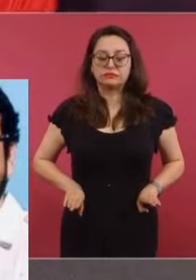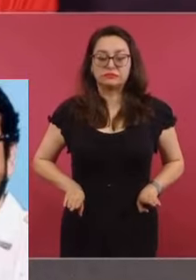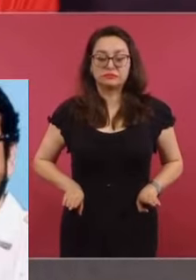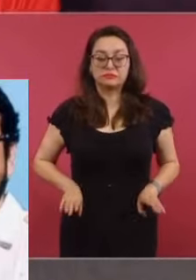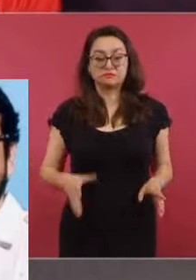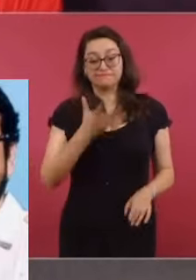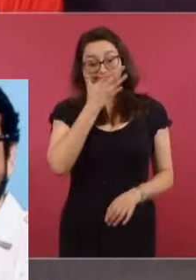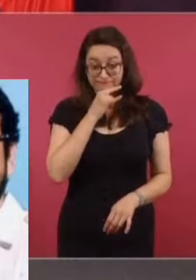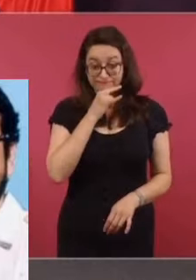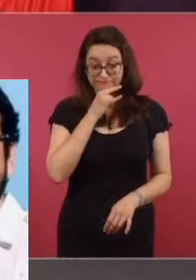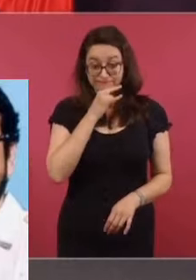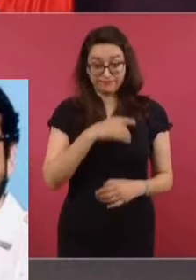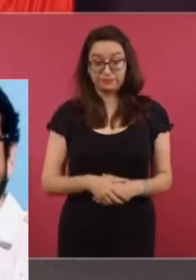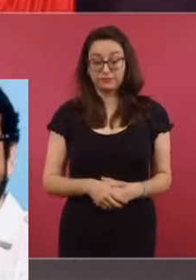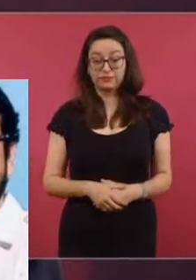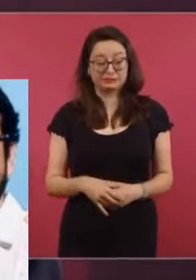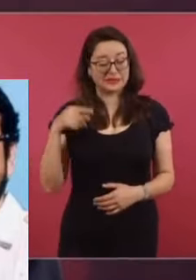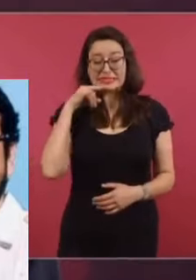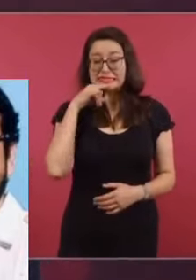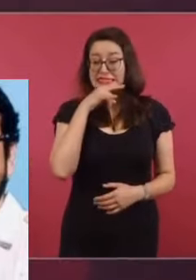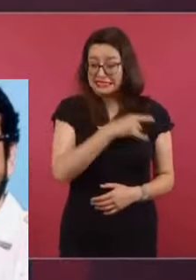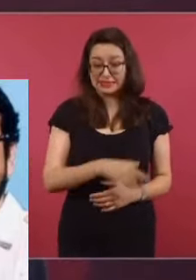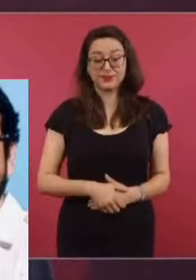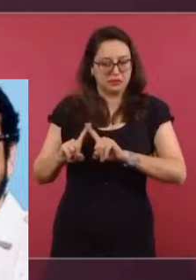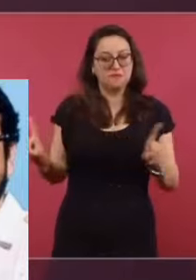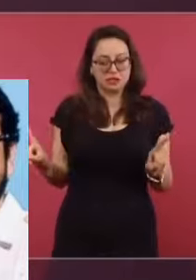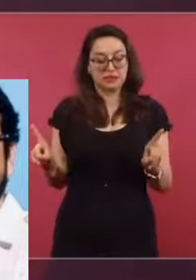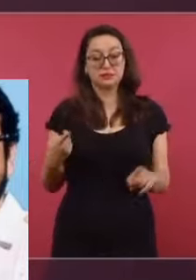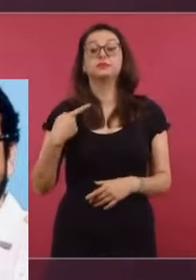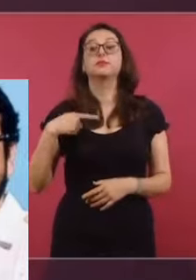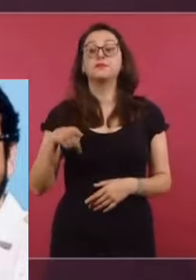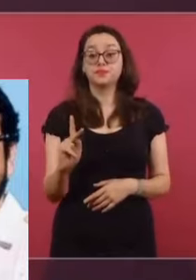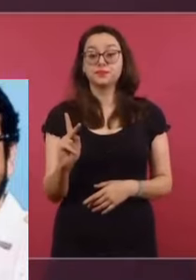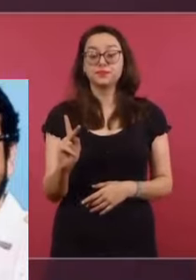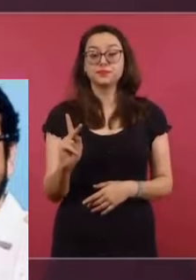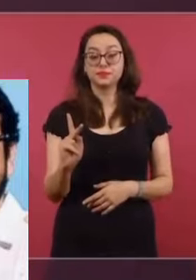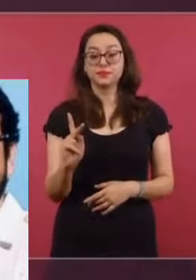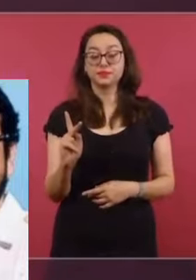son muy hipócritas, mucho muy hipócritas y muy corruptos. Pero